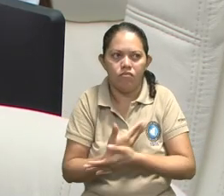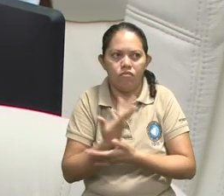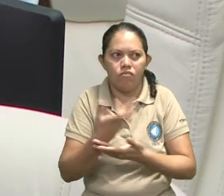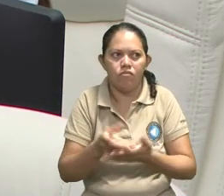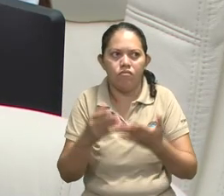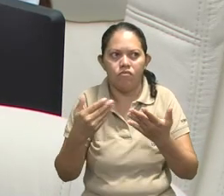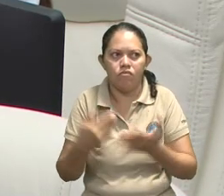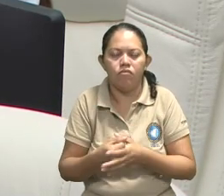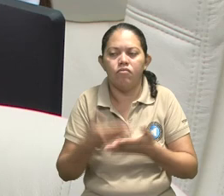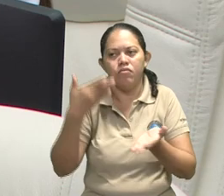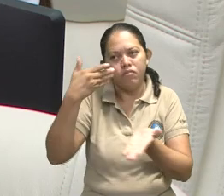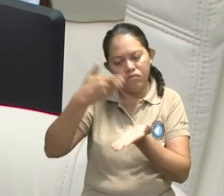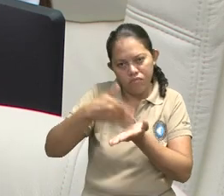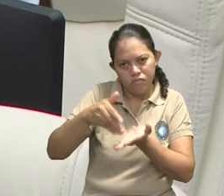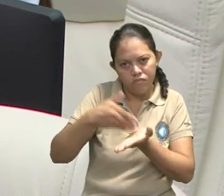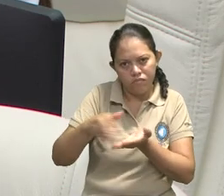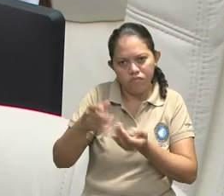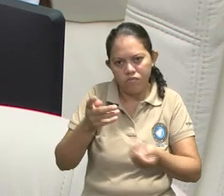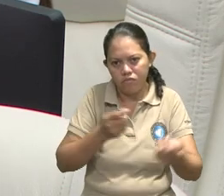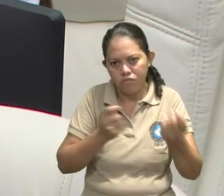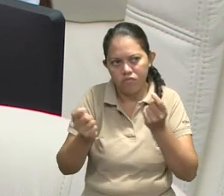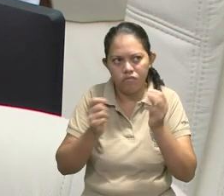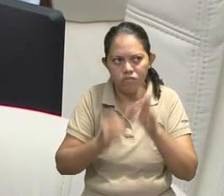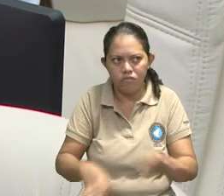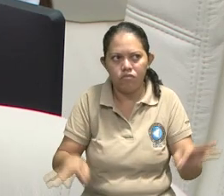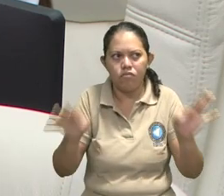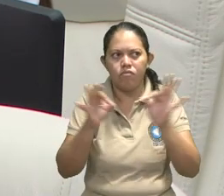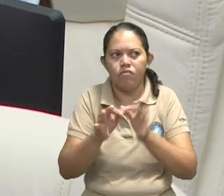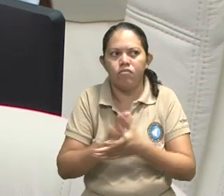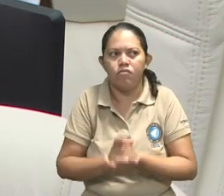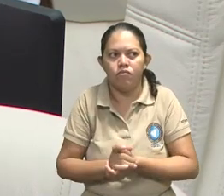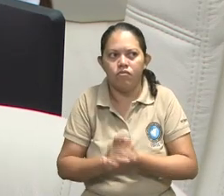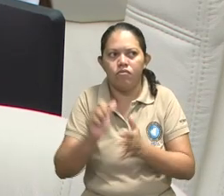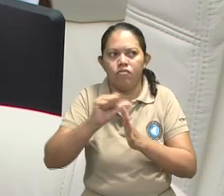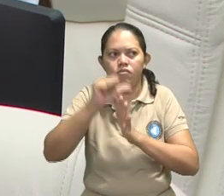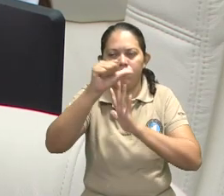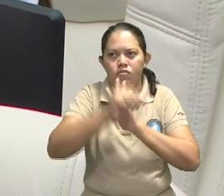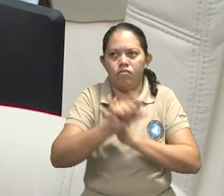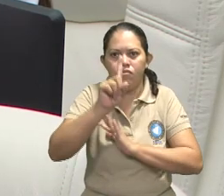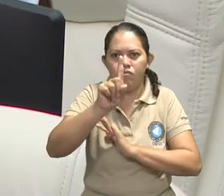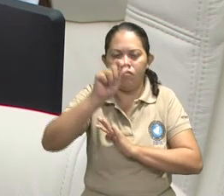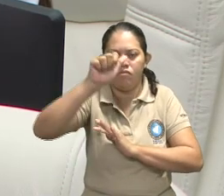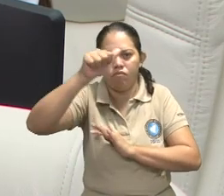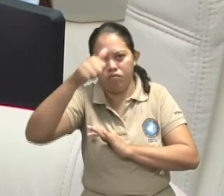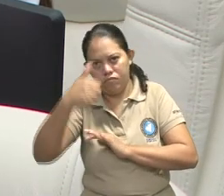más facilidades jurídicas para dar cumplimiento a ello. Artículo 16,